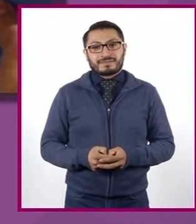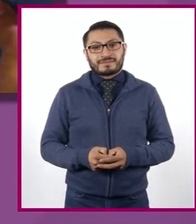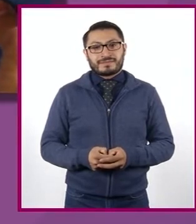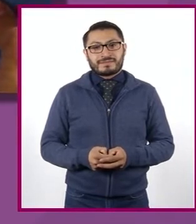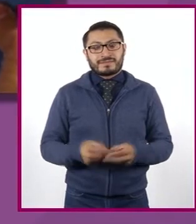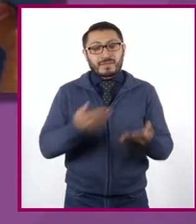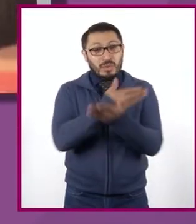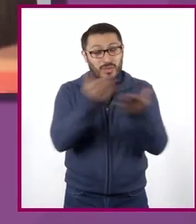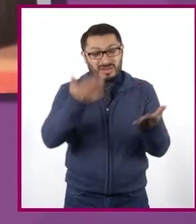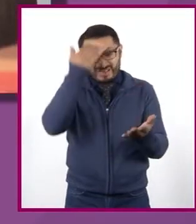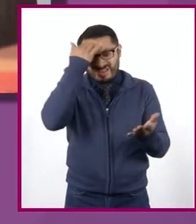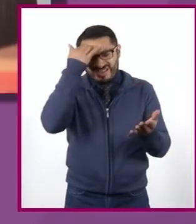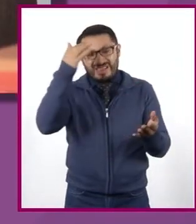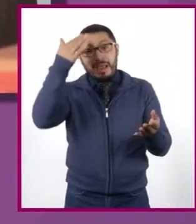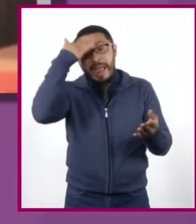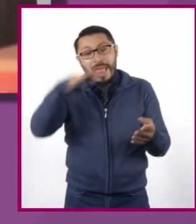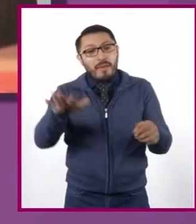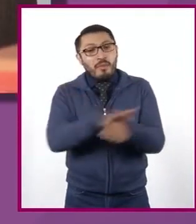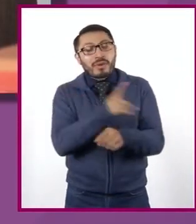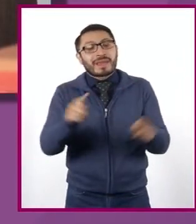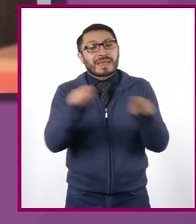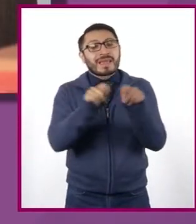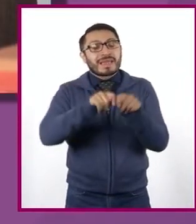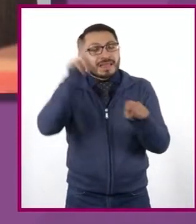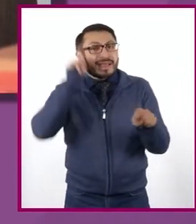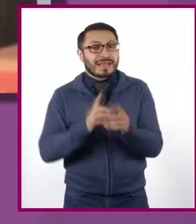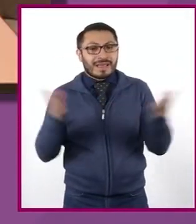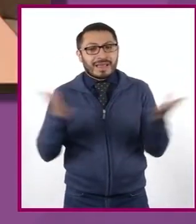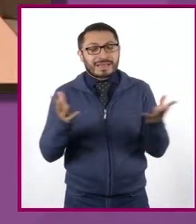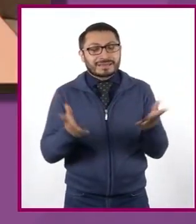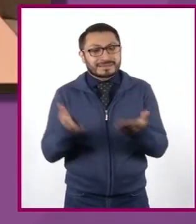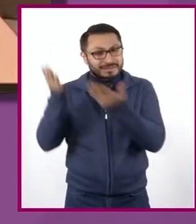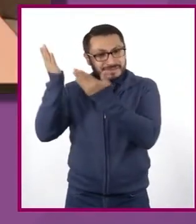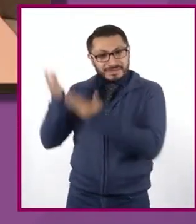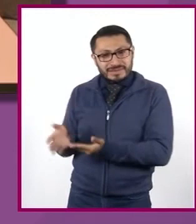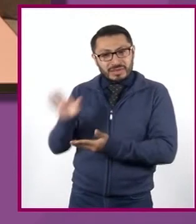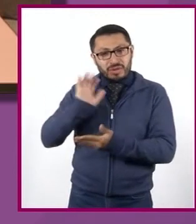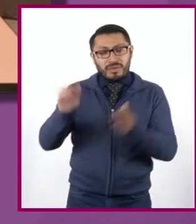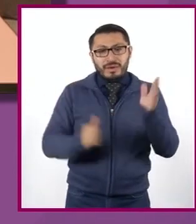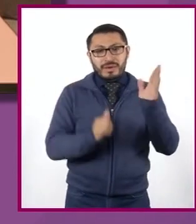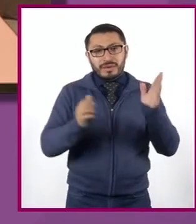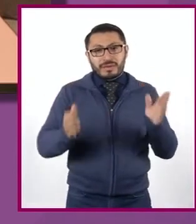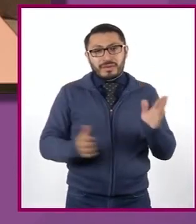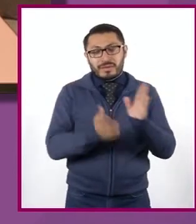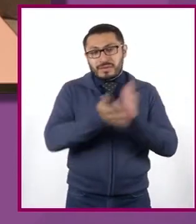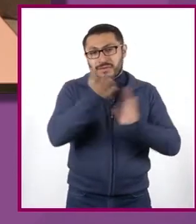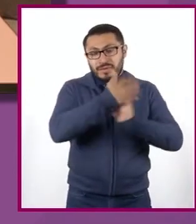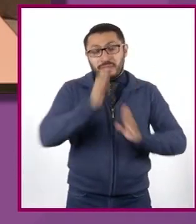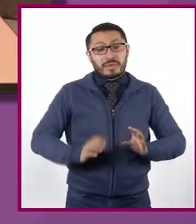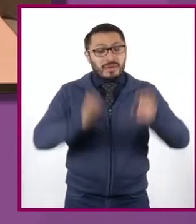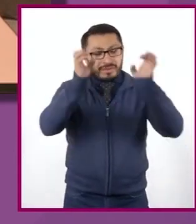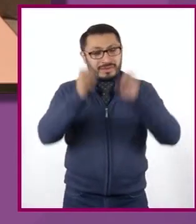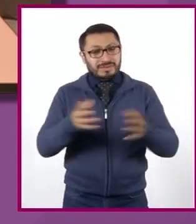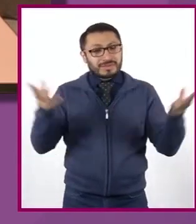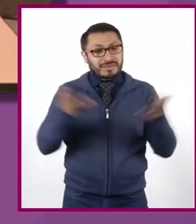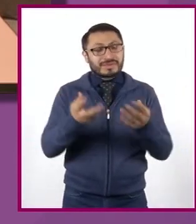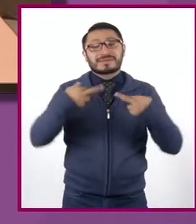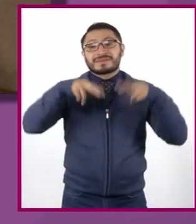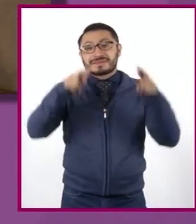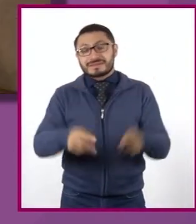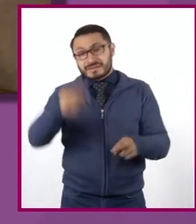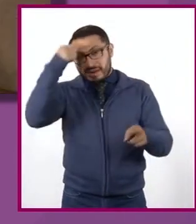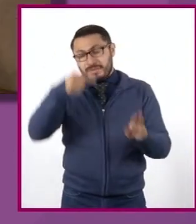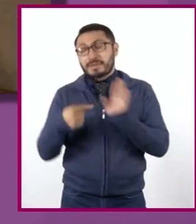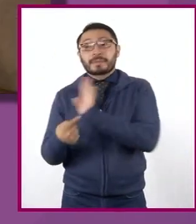¿Ustedes saben por qué mi tía hace una maqueta cuando busca construir un edificio? Ella elabora planos y maquetas para representar sus ideas ante los